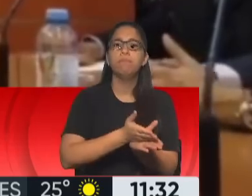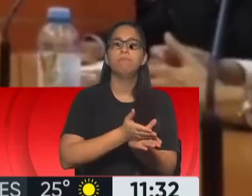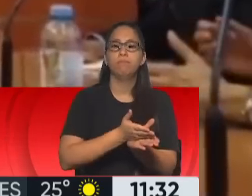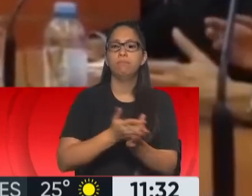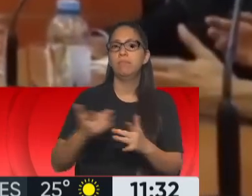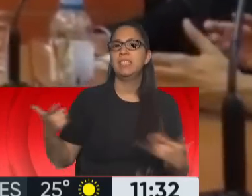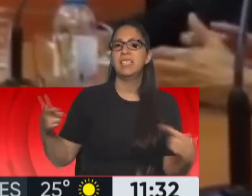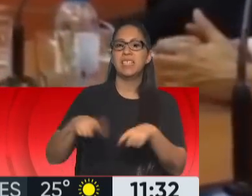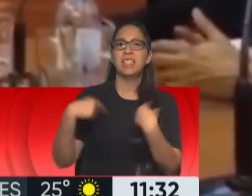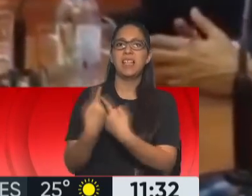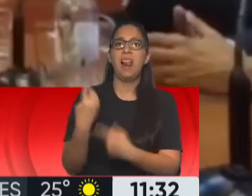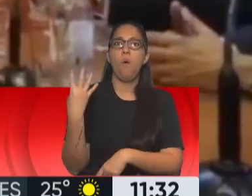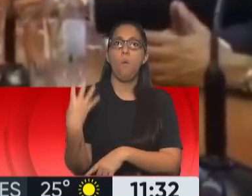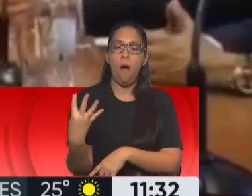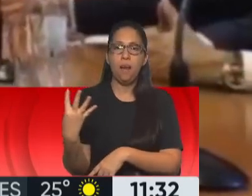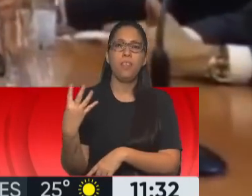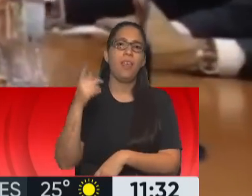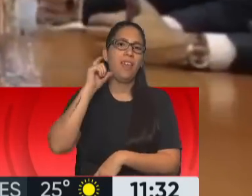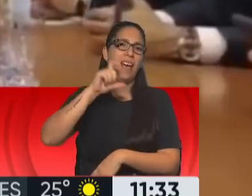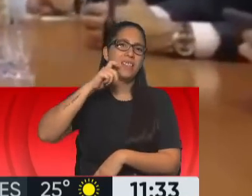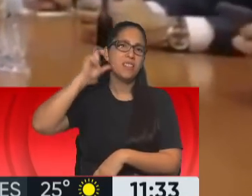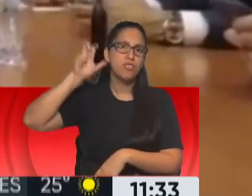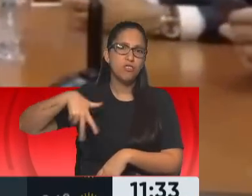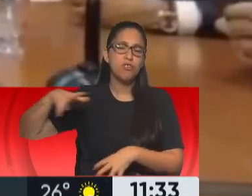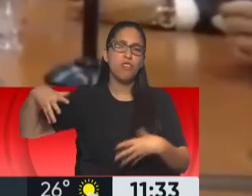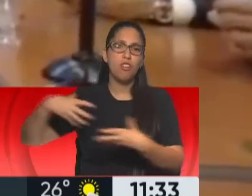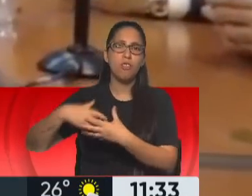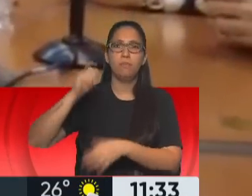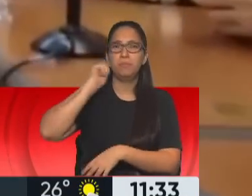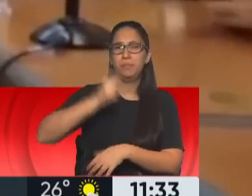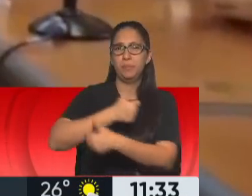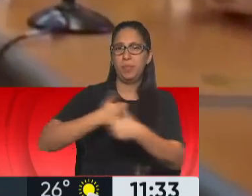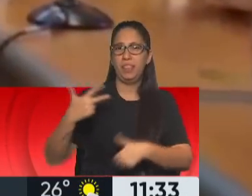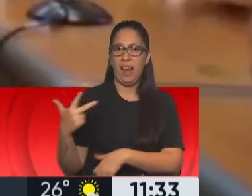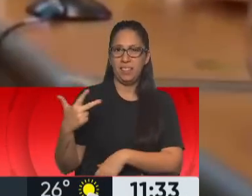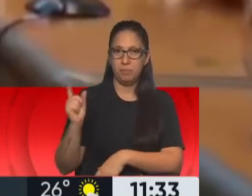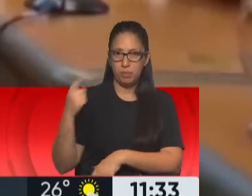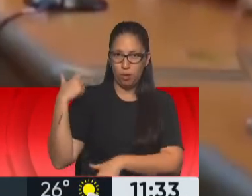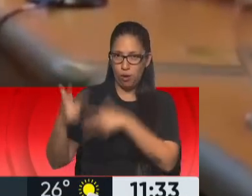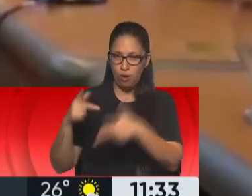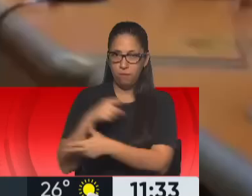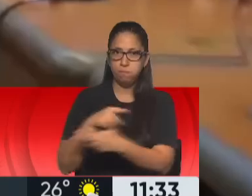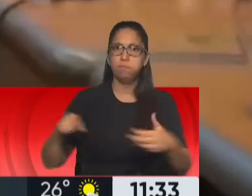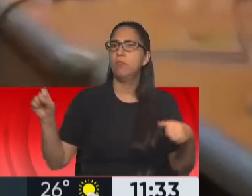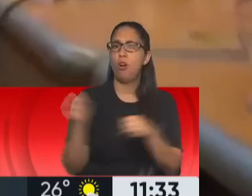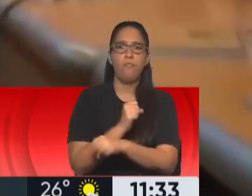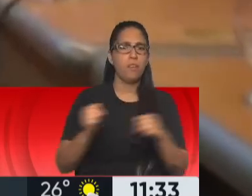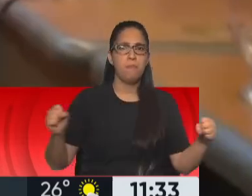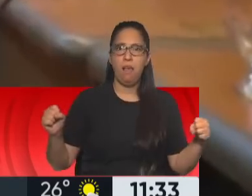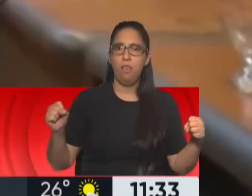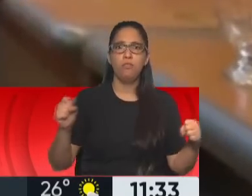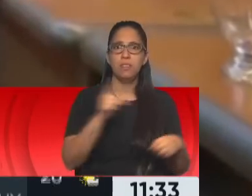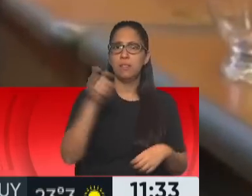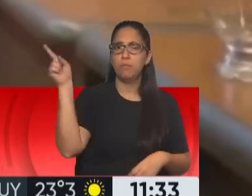la Sala Cuarta, bien ustedes decían, los jueces Hornos, Barroetaveña y Borinsky, confirmaron por unanimidad el delito